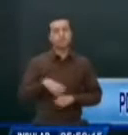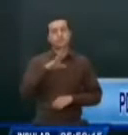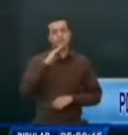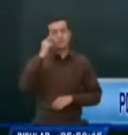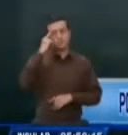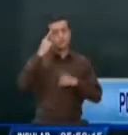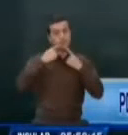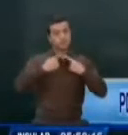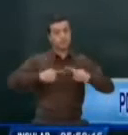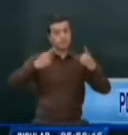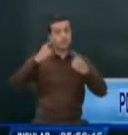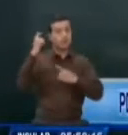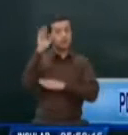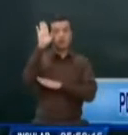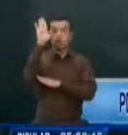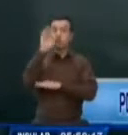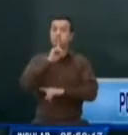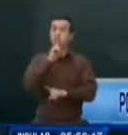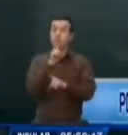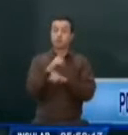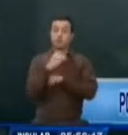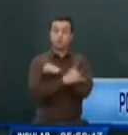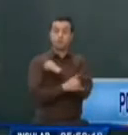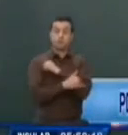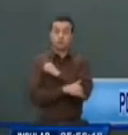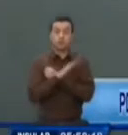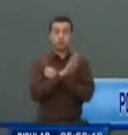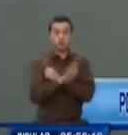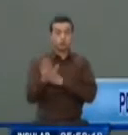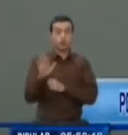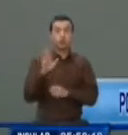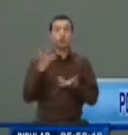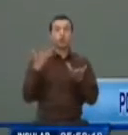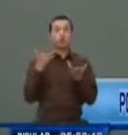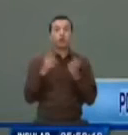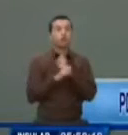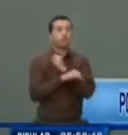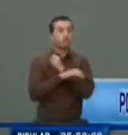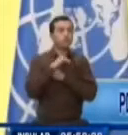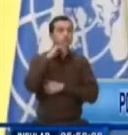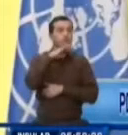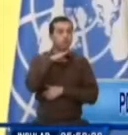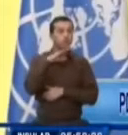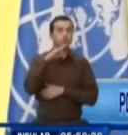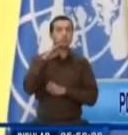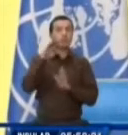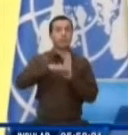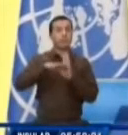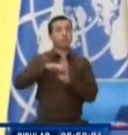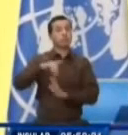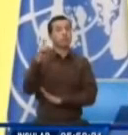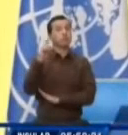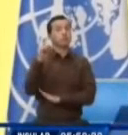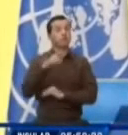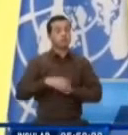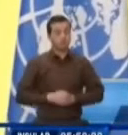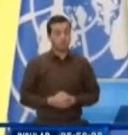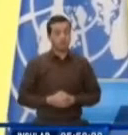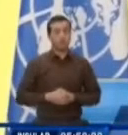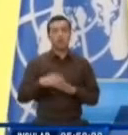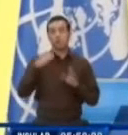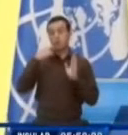necesidad de contar con compromisos que obliguen a los países a reducir sus niveles de contaminación. Una respuesta es